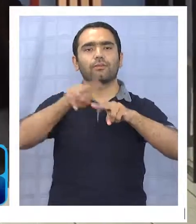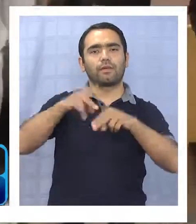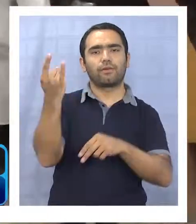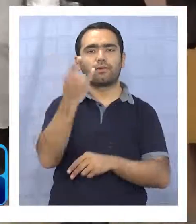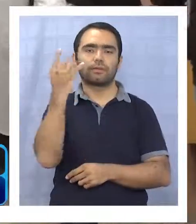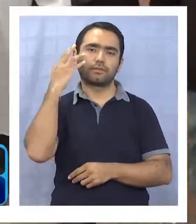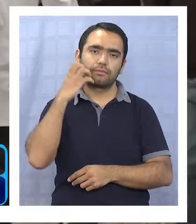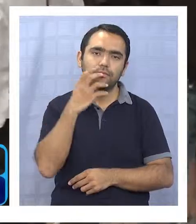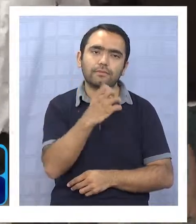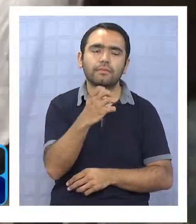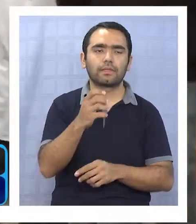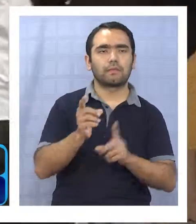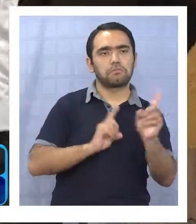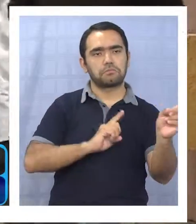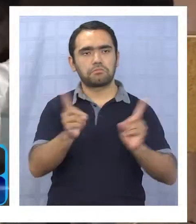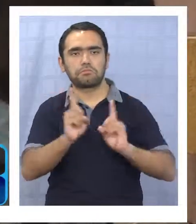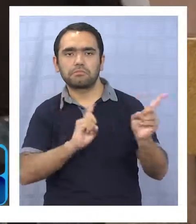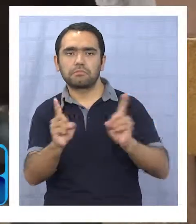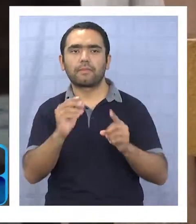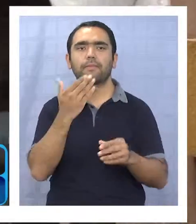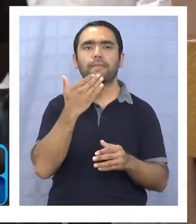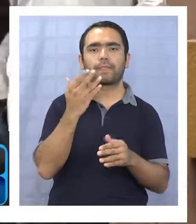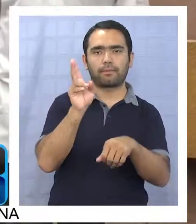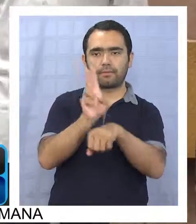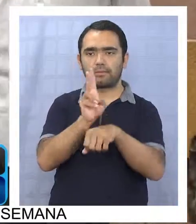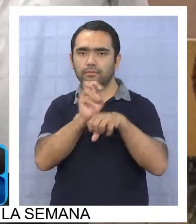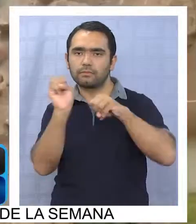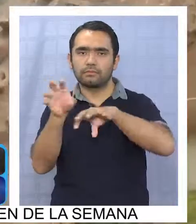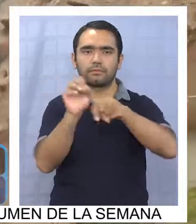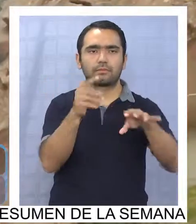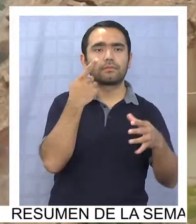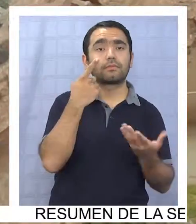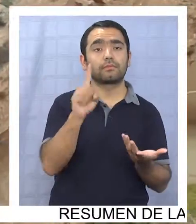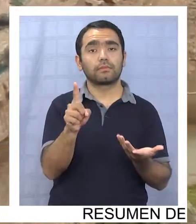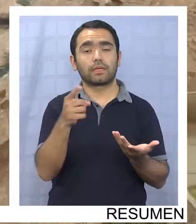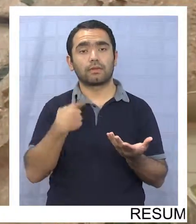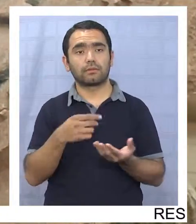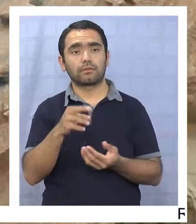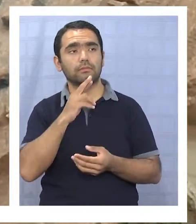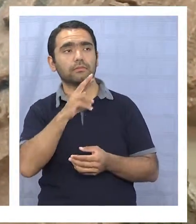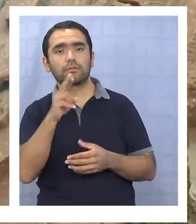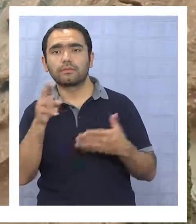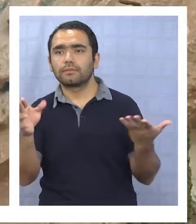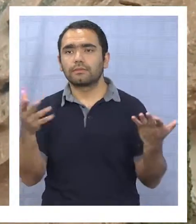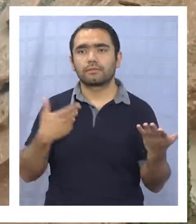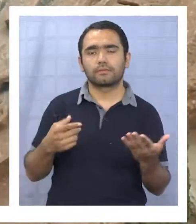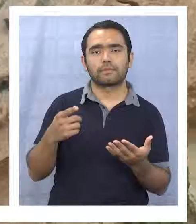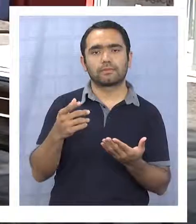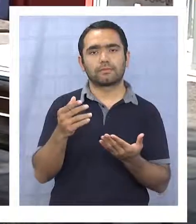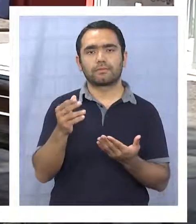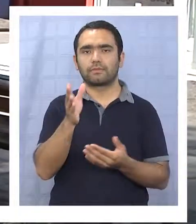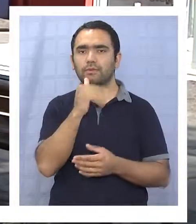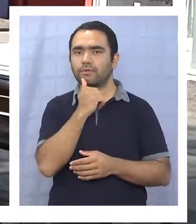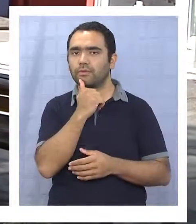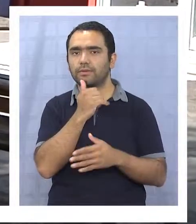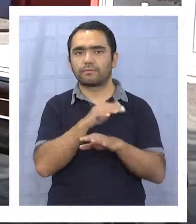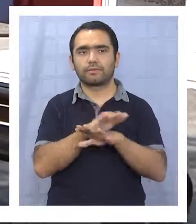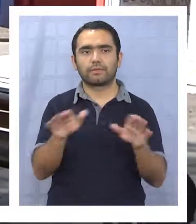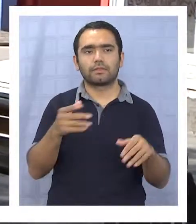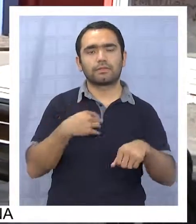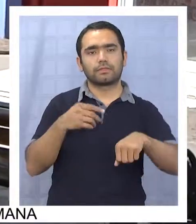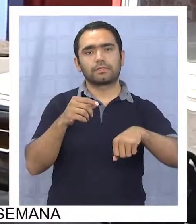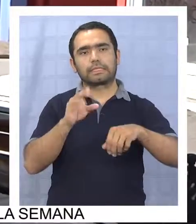administrativas sin embargo al parecer los resultados no fueron los esperados y las clases se extenderán hasta marzo